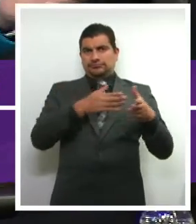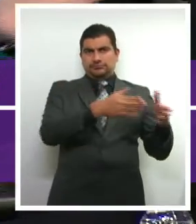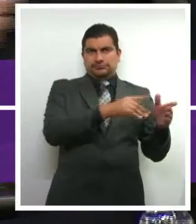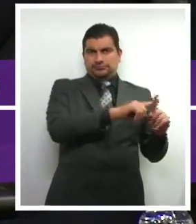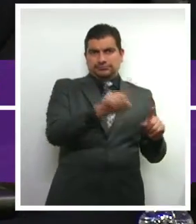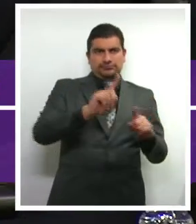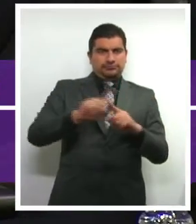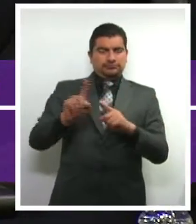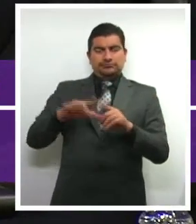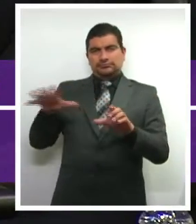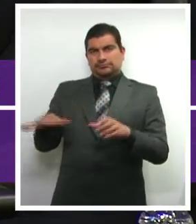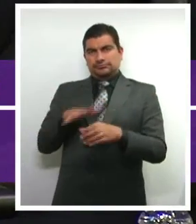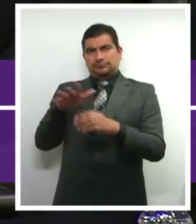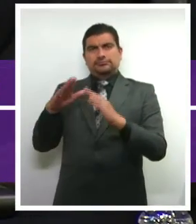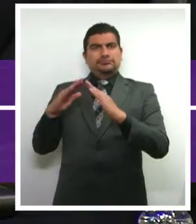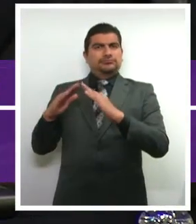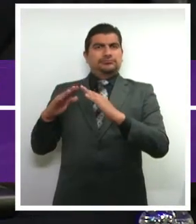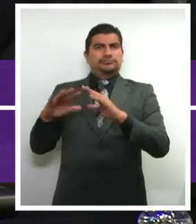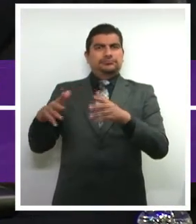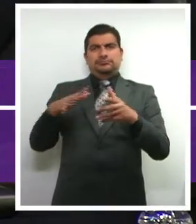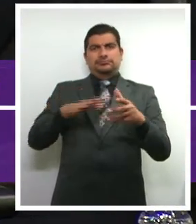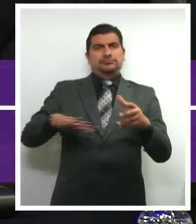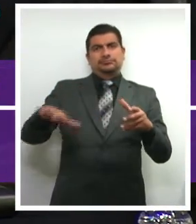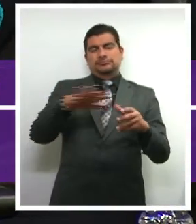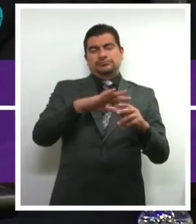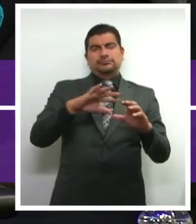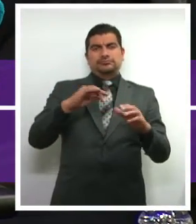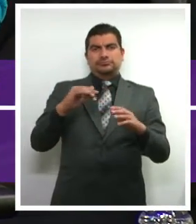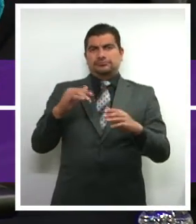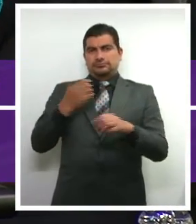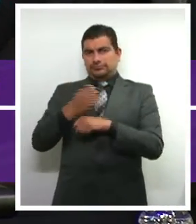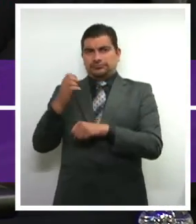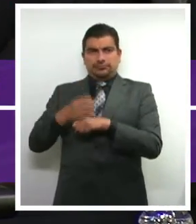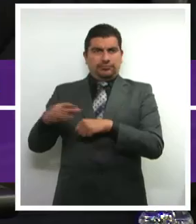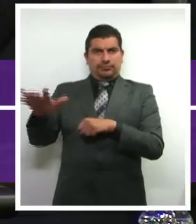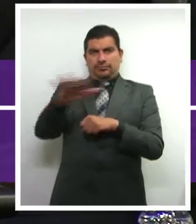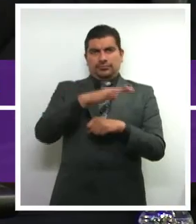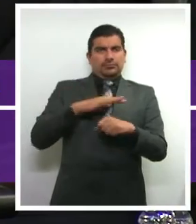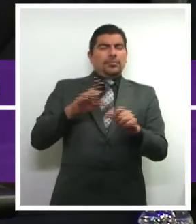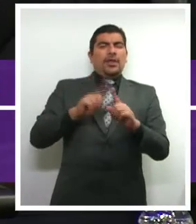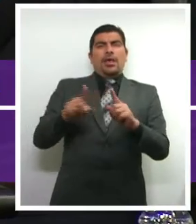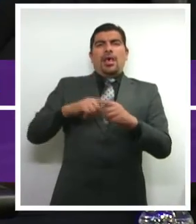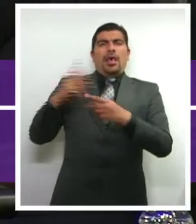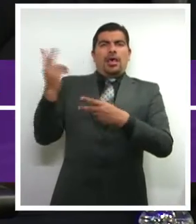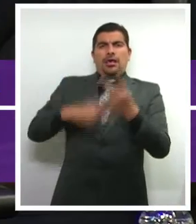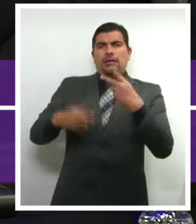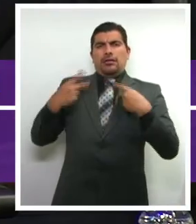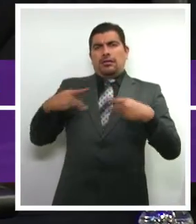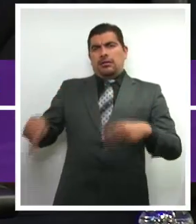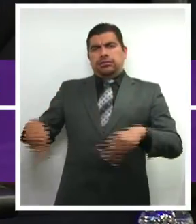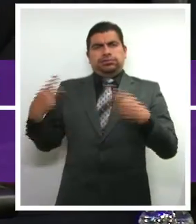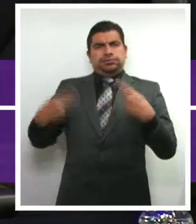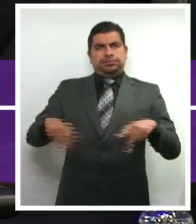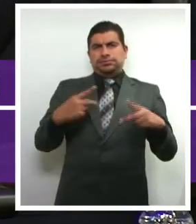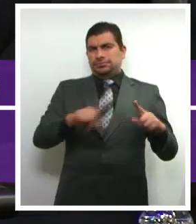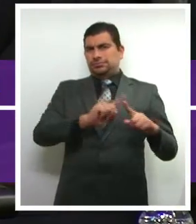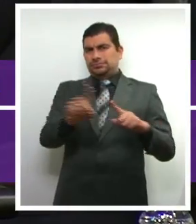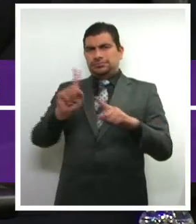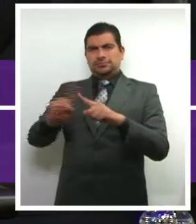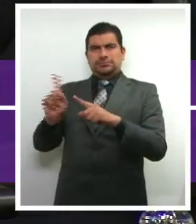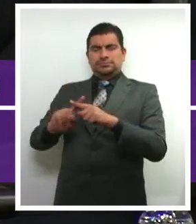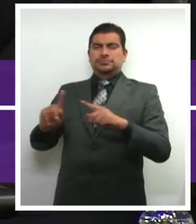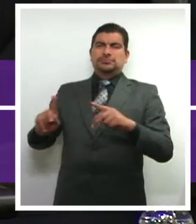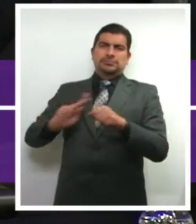y las comunidades políticas de los estados se han visto invadidas de vendedores de